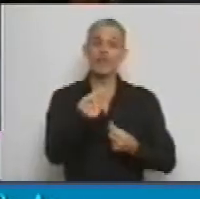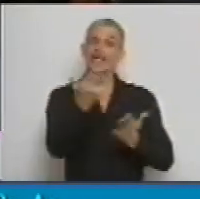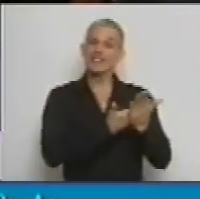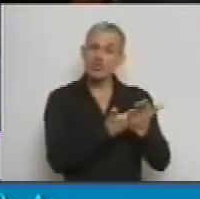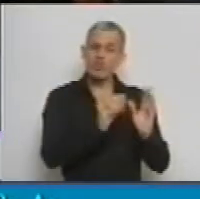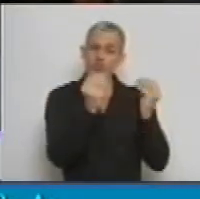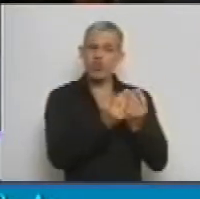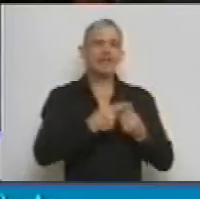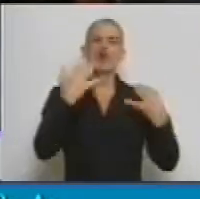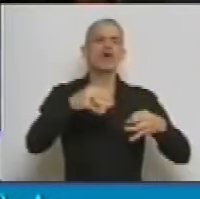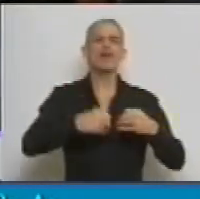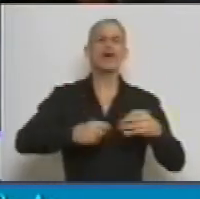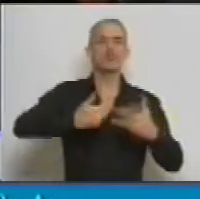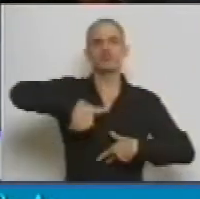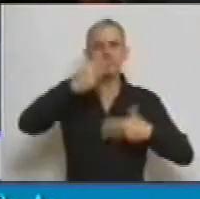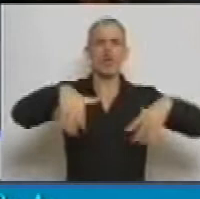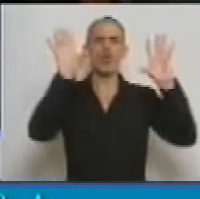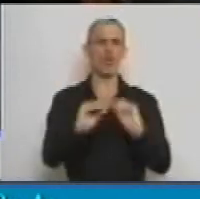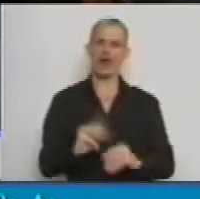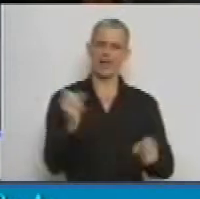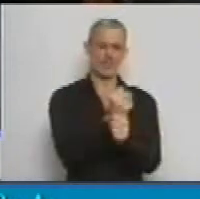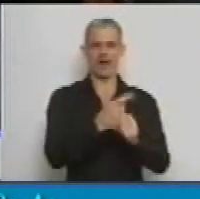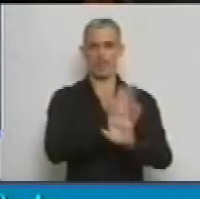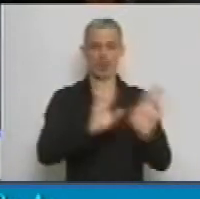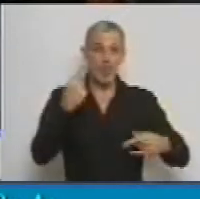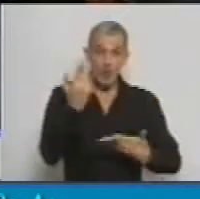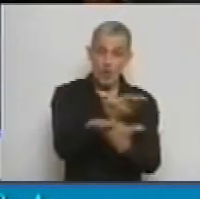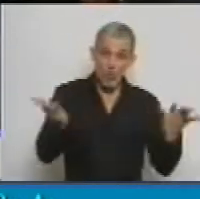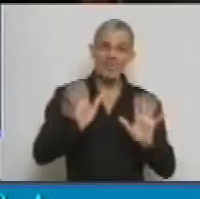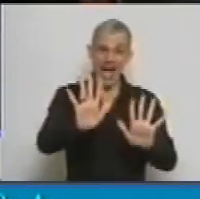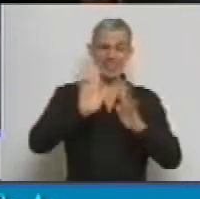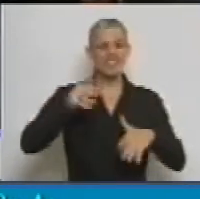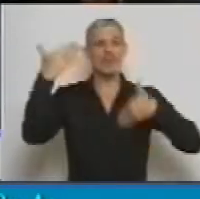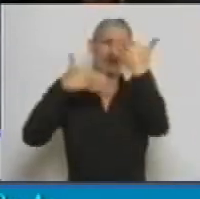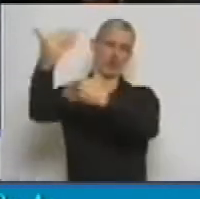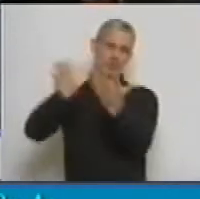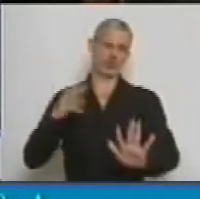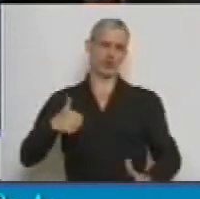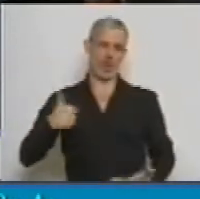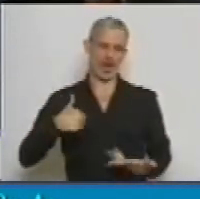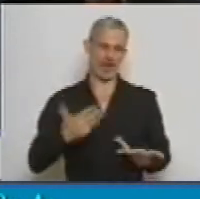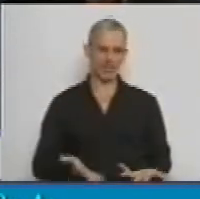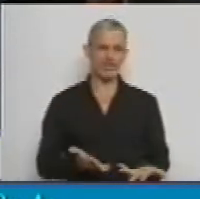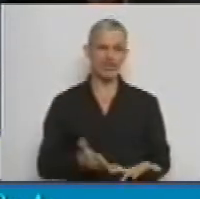sea aprobado por unanimidad, porque sería una señal de solvencia para el futuro de la Argentina